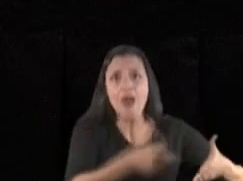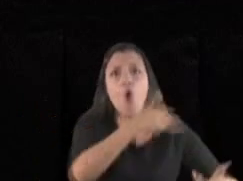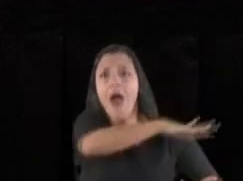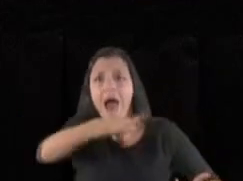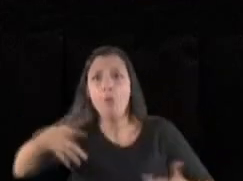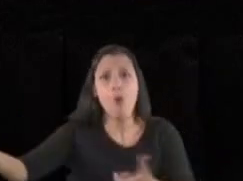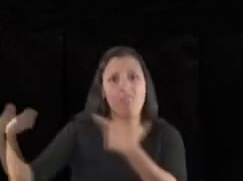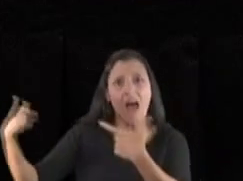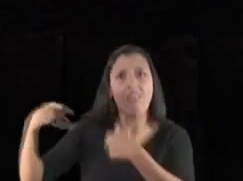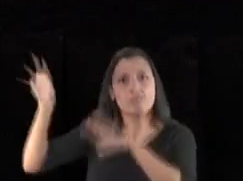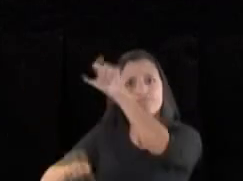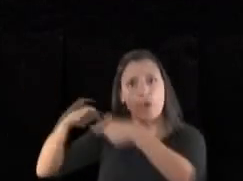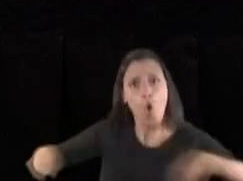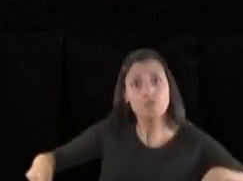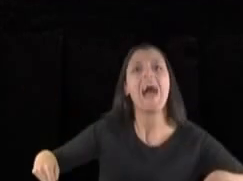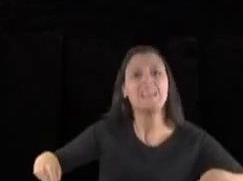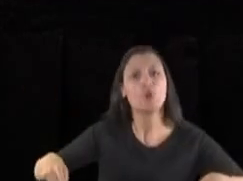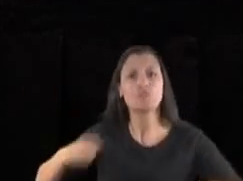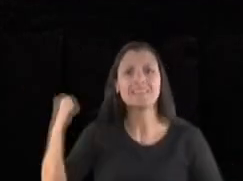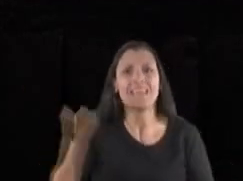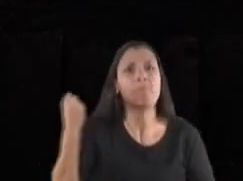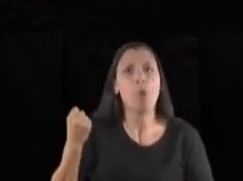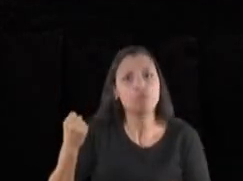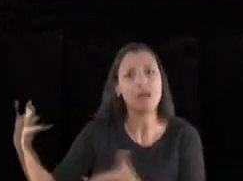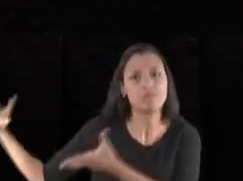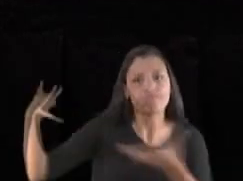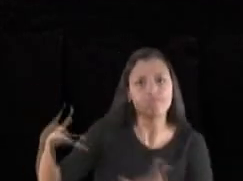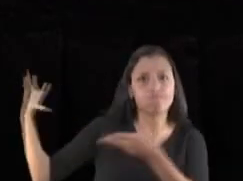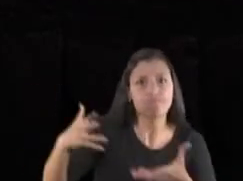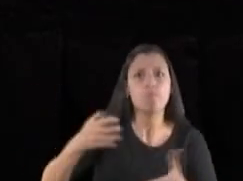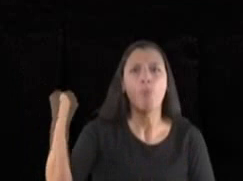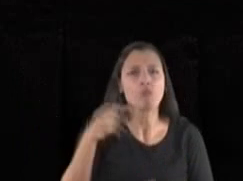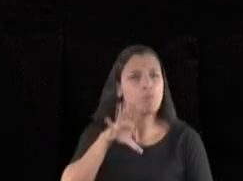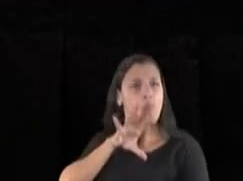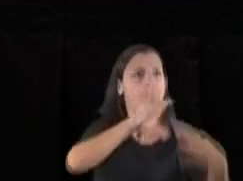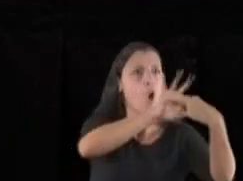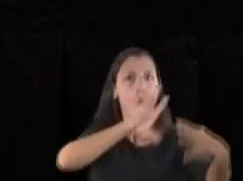Y la necesidad de conectar ambas